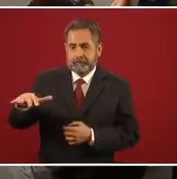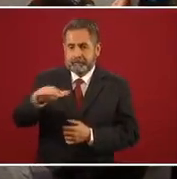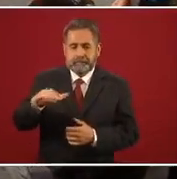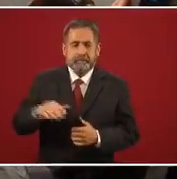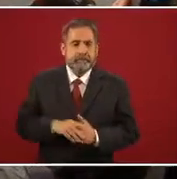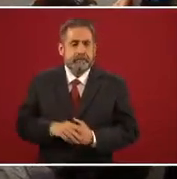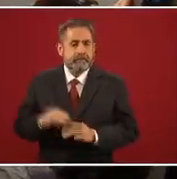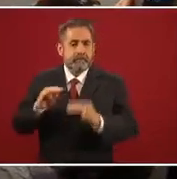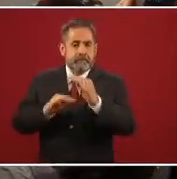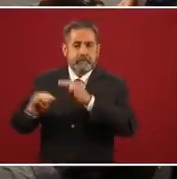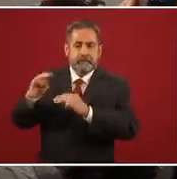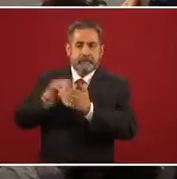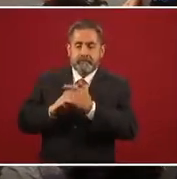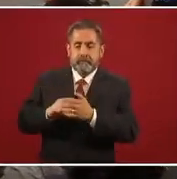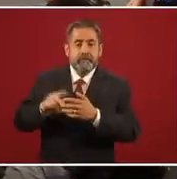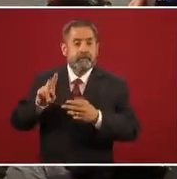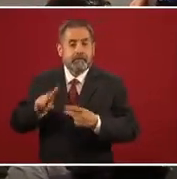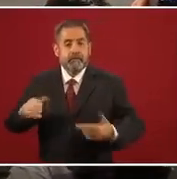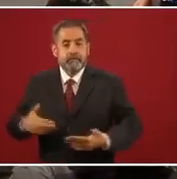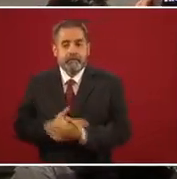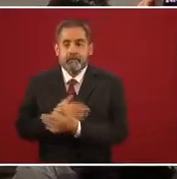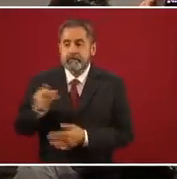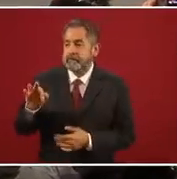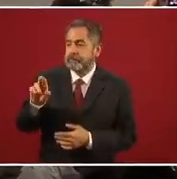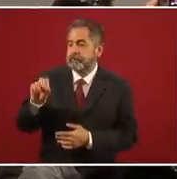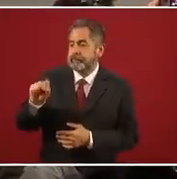la Sierra de los Flores Magón.